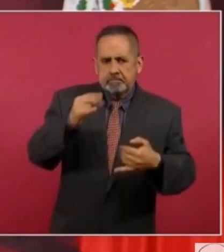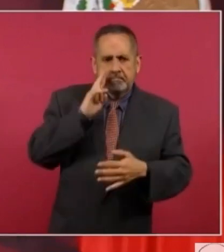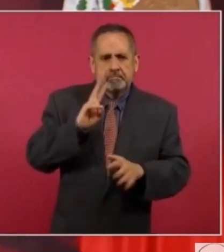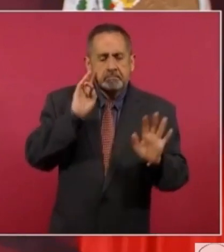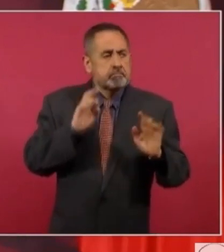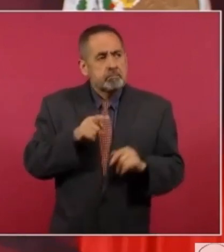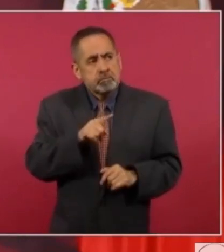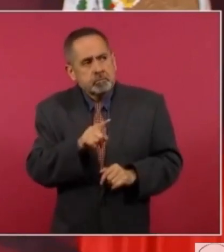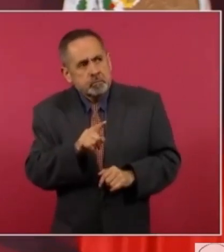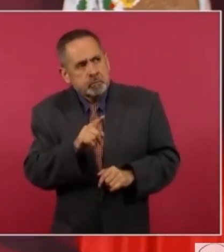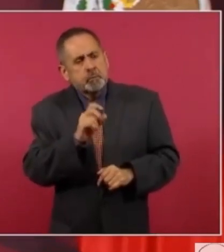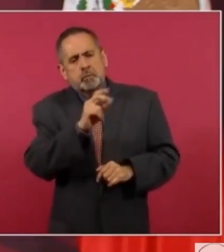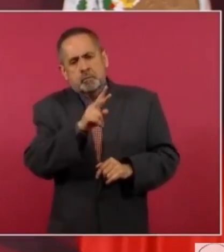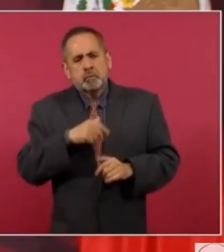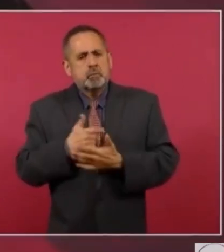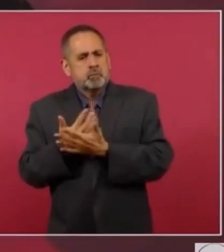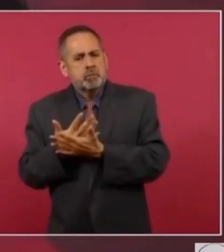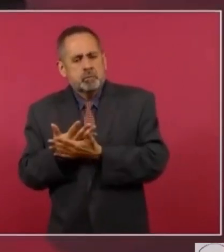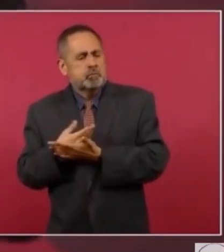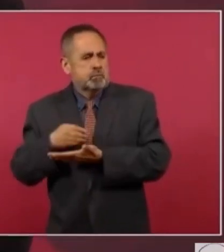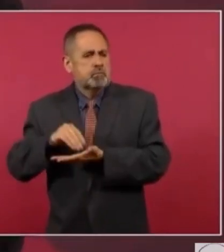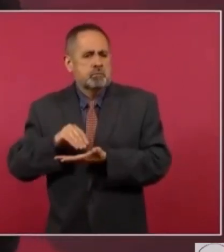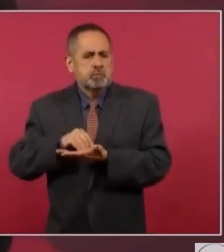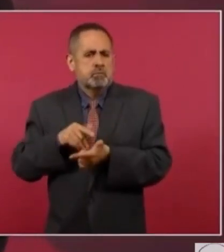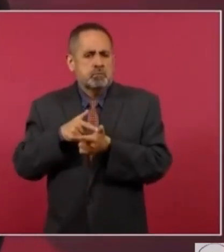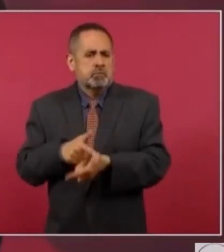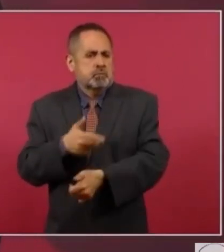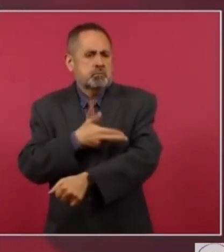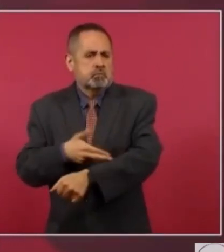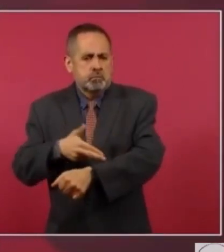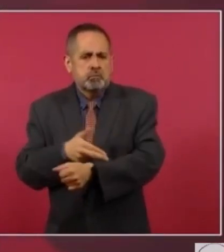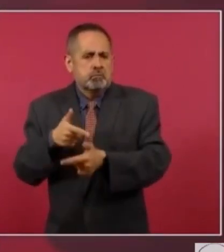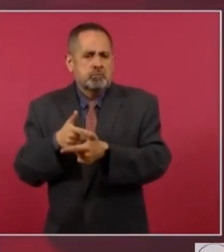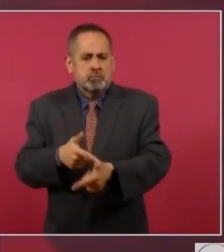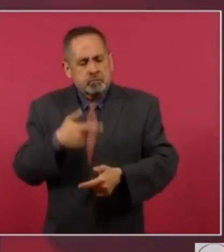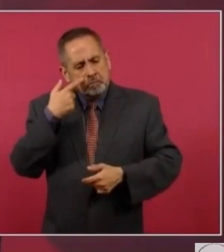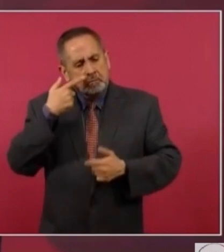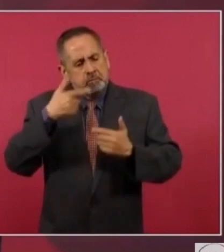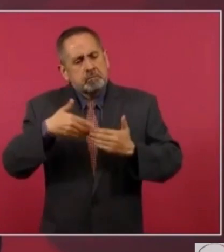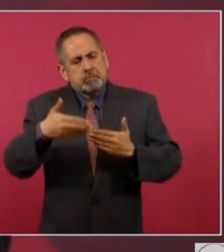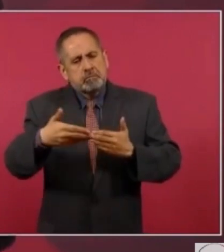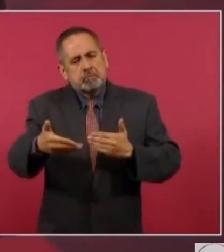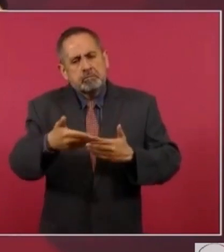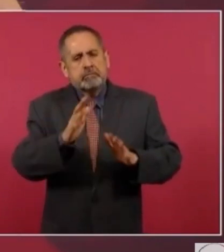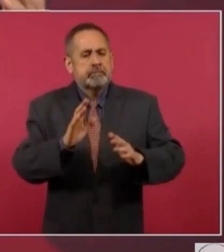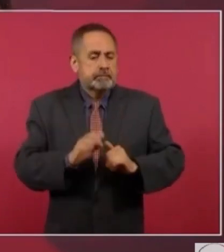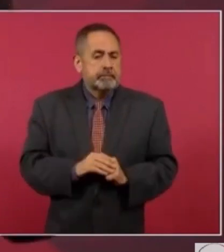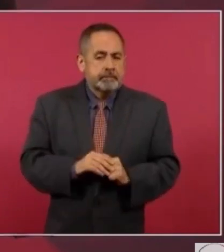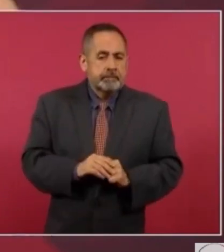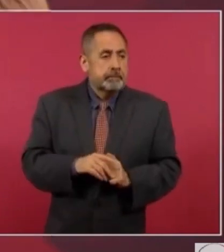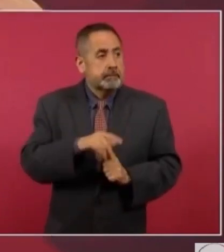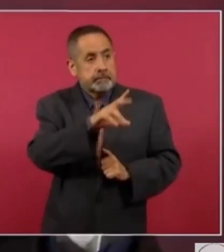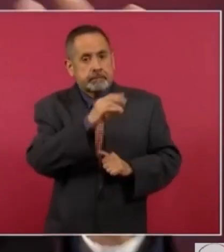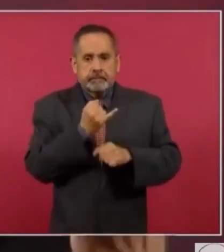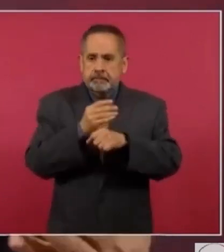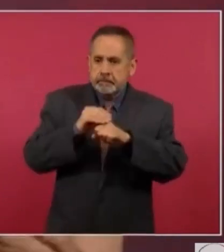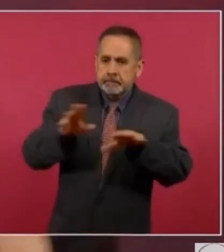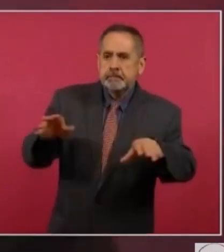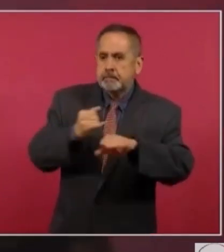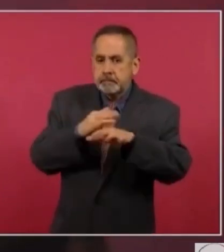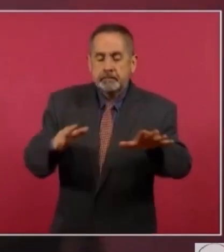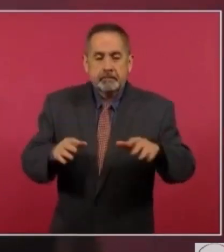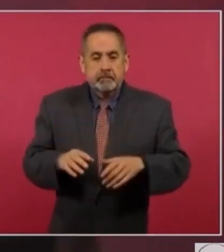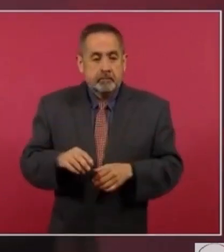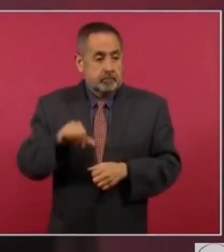Nosotros de todas maneras vamos a darle continuidad a ese proceso y vamos a estar informando. No lo hacemos